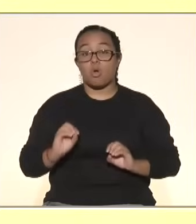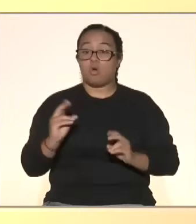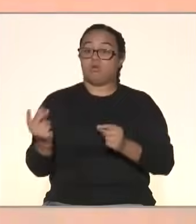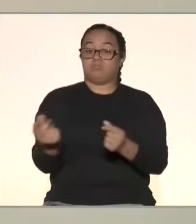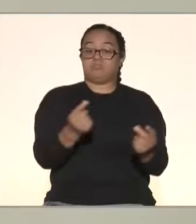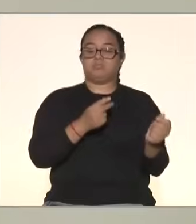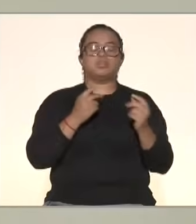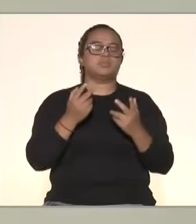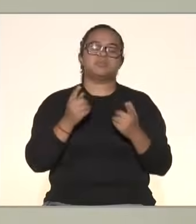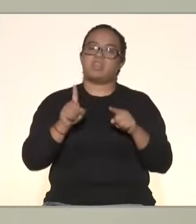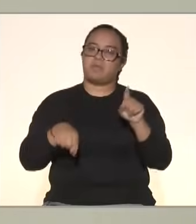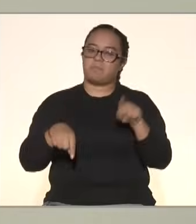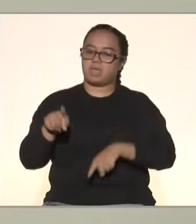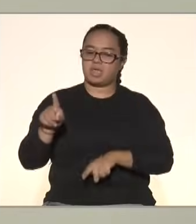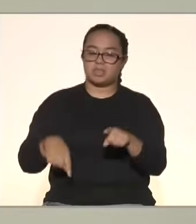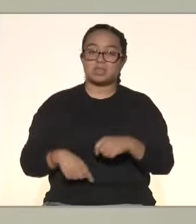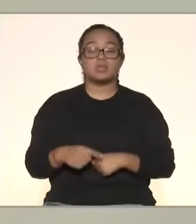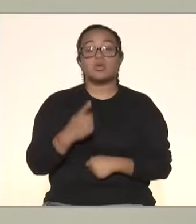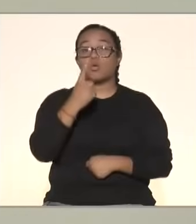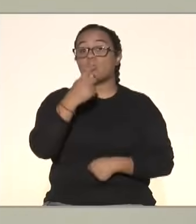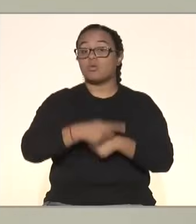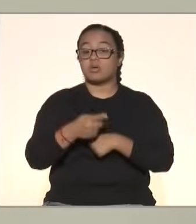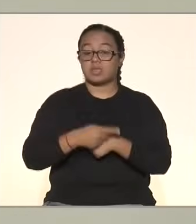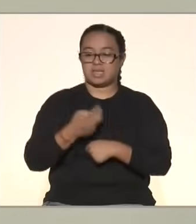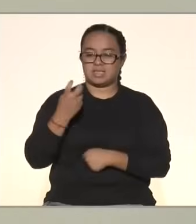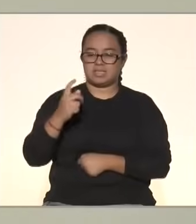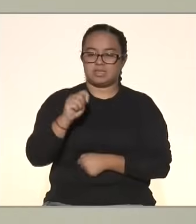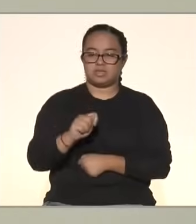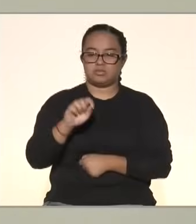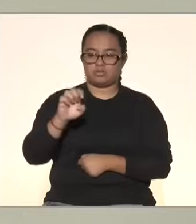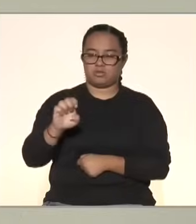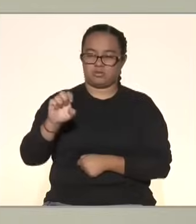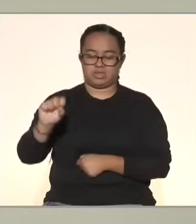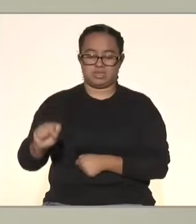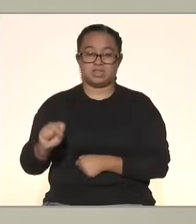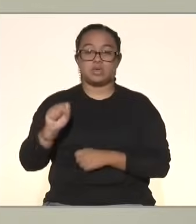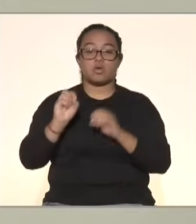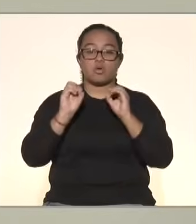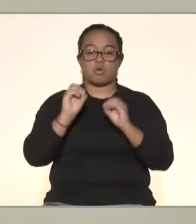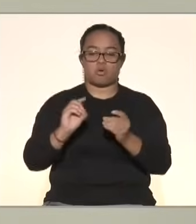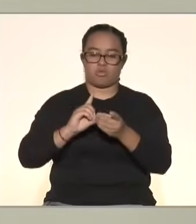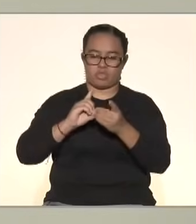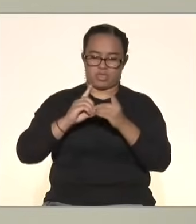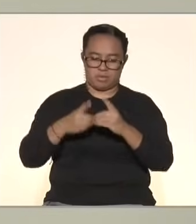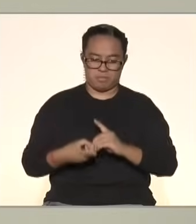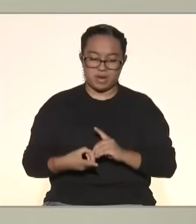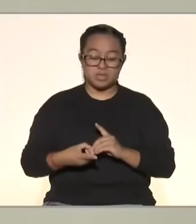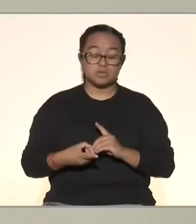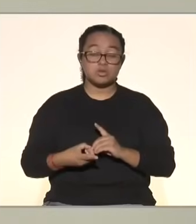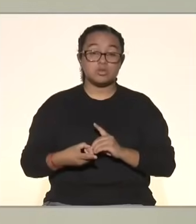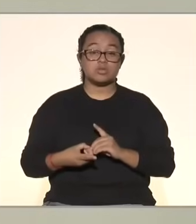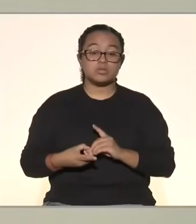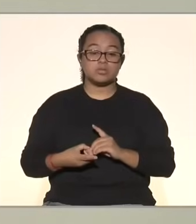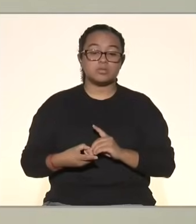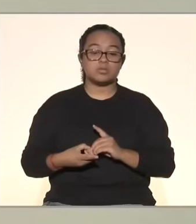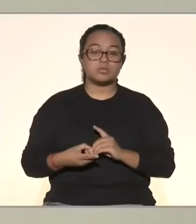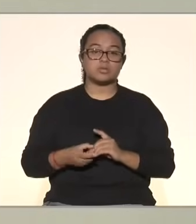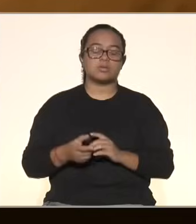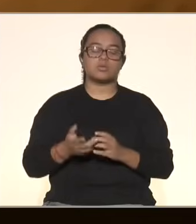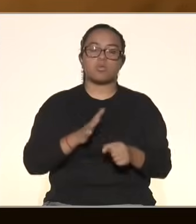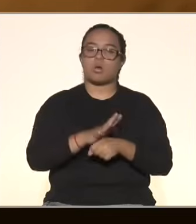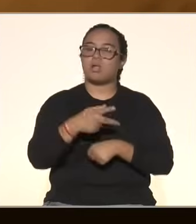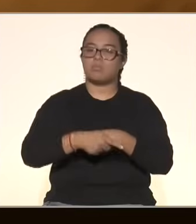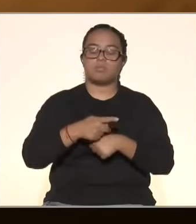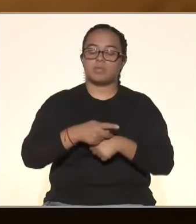disminuirla. El riesgo más grande de un trastorno afectivo estacionario o de un cuadro depresivo obviamente son el